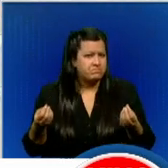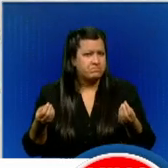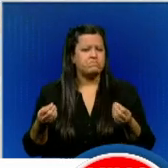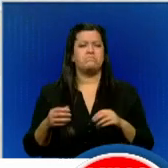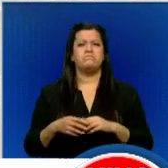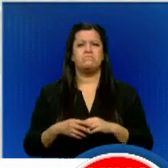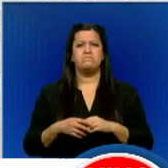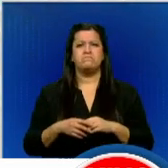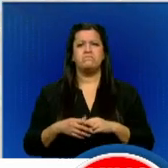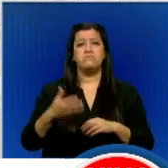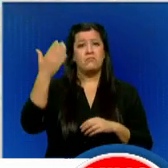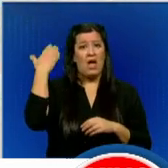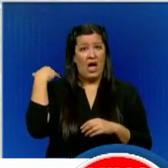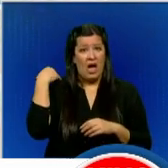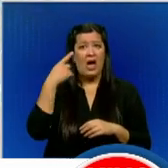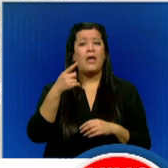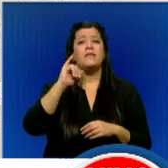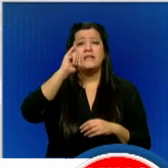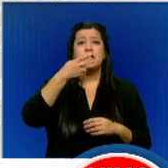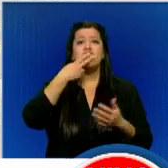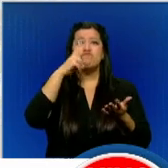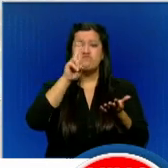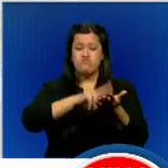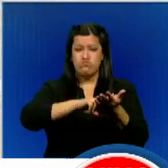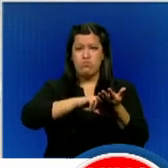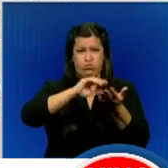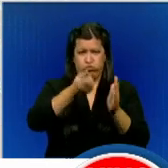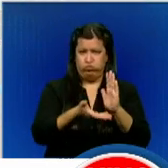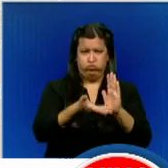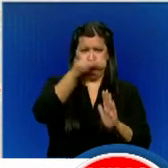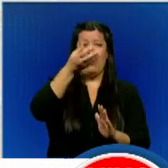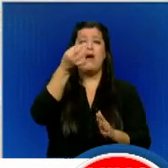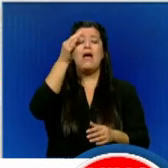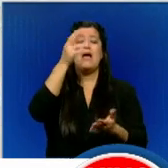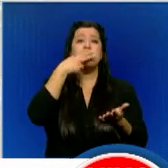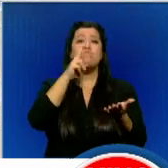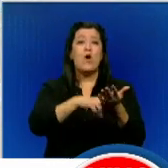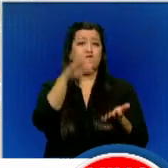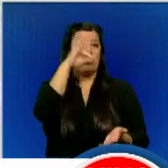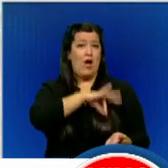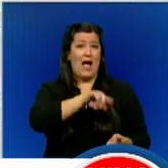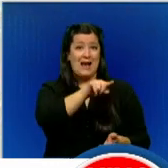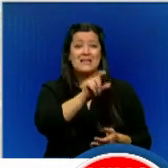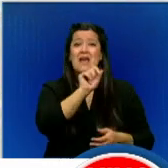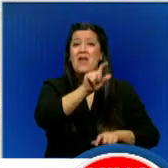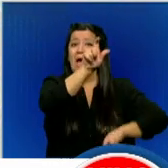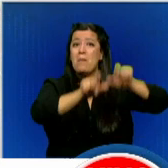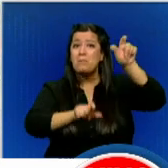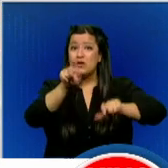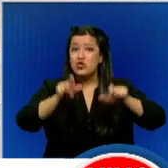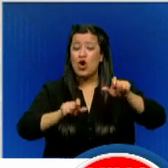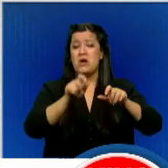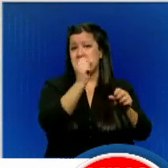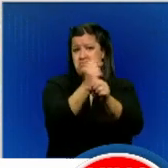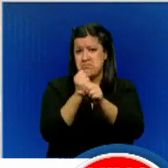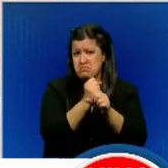había un aumento de la carga tributaria de impuesto a las ganancias sobre trabajadores y jubilados